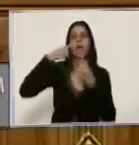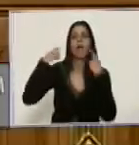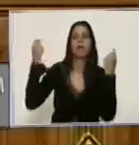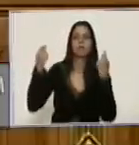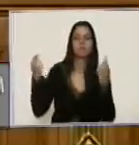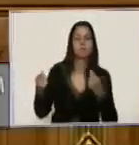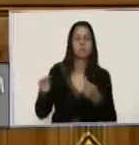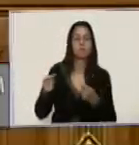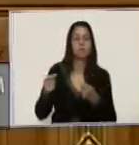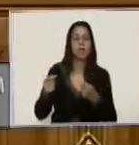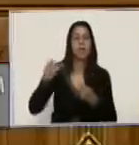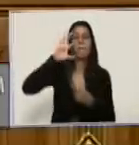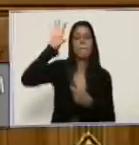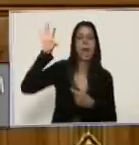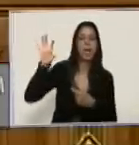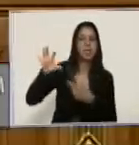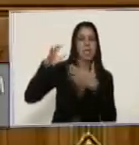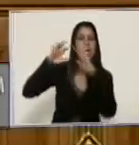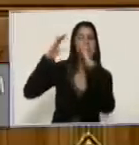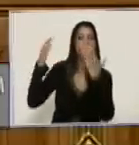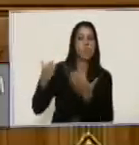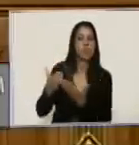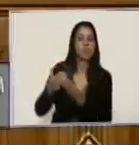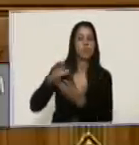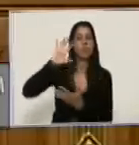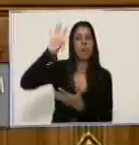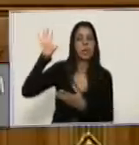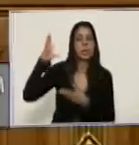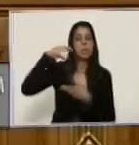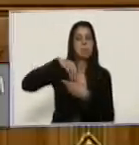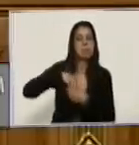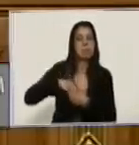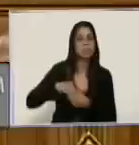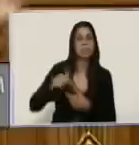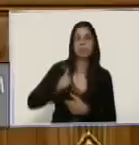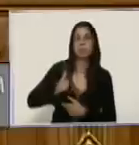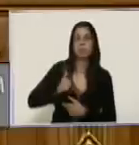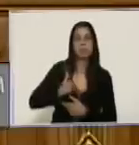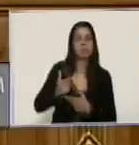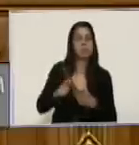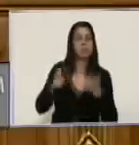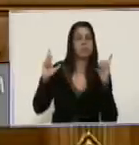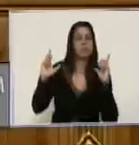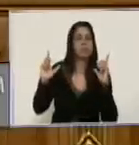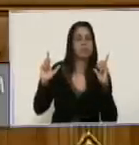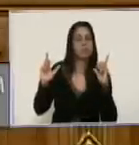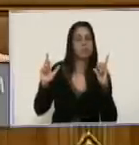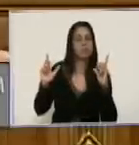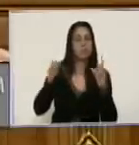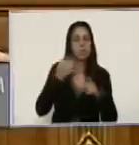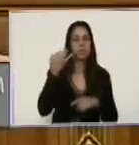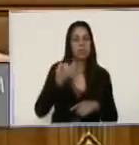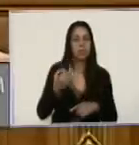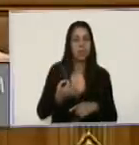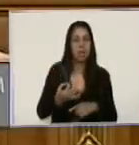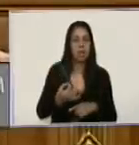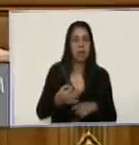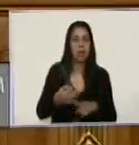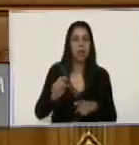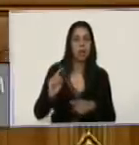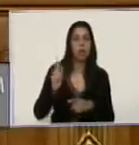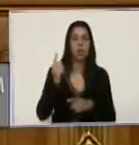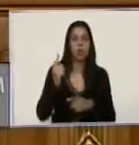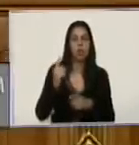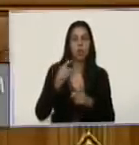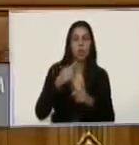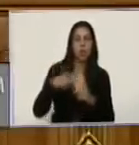capitales de todas partes del mundo. Aunque en realidad es un solo capital global, es